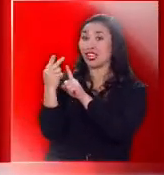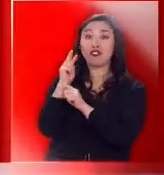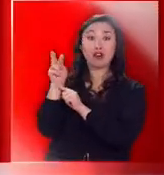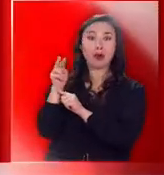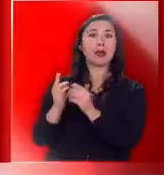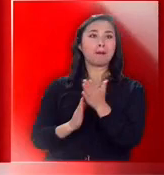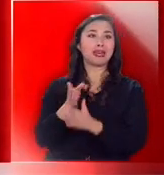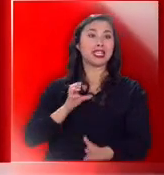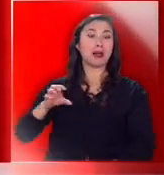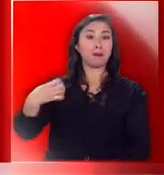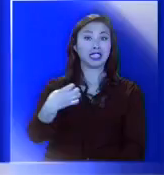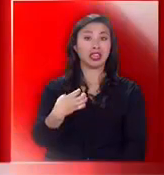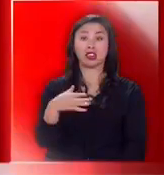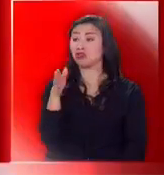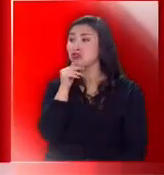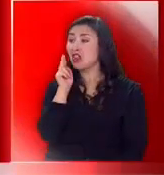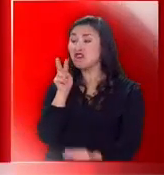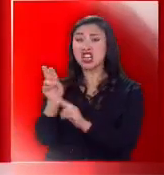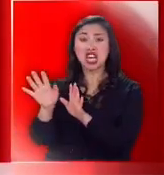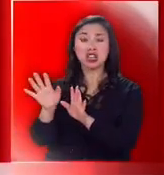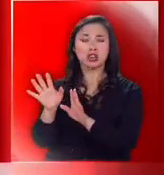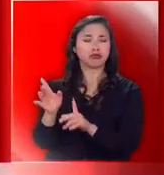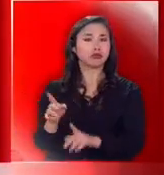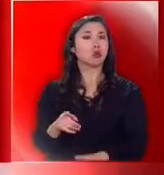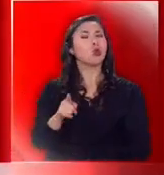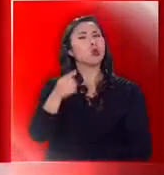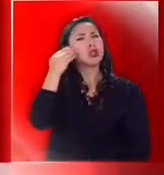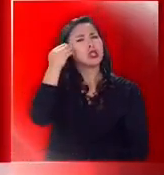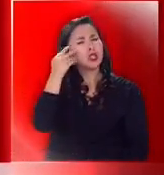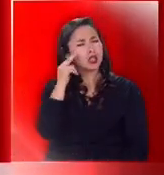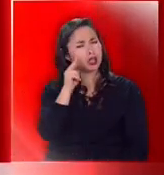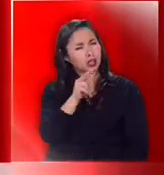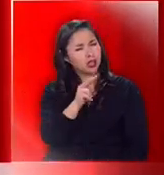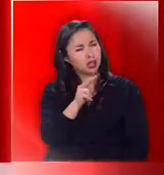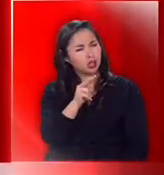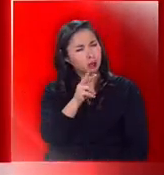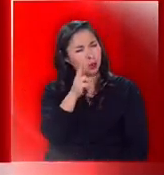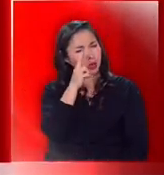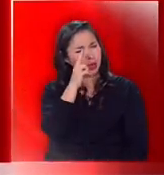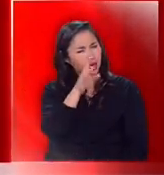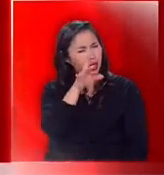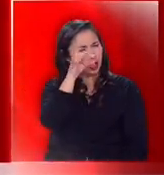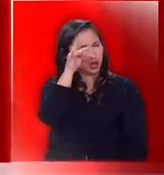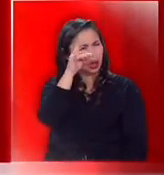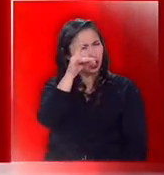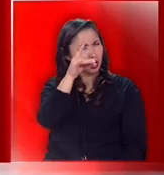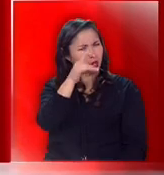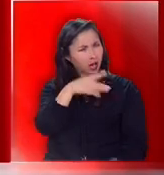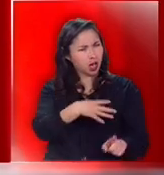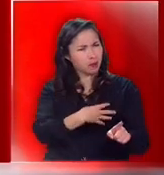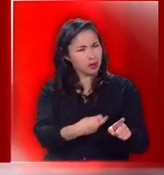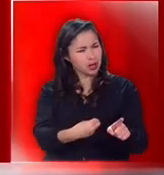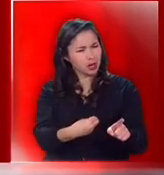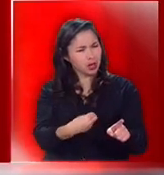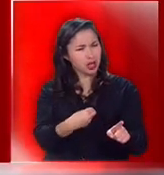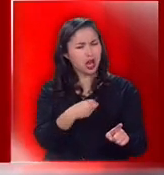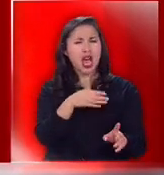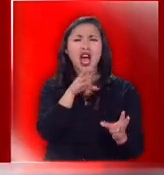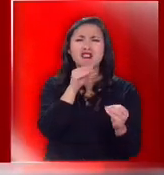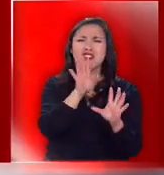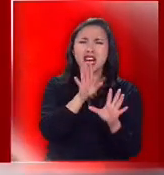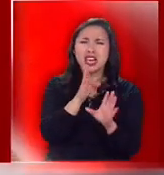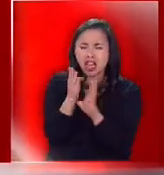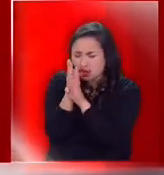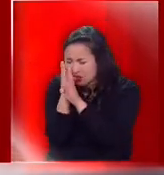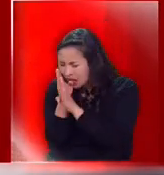día la empiezo a notar muy rara, muy rara. Y ya no hablaba, se escondía en el